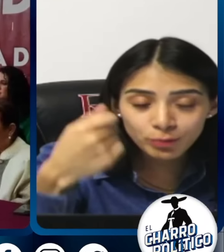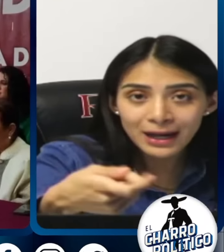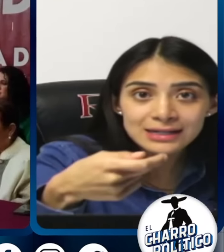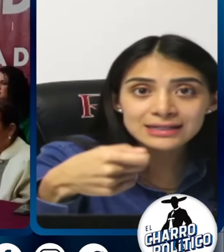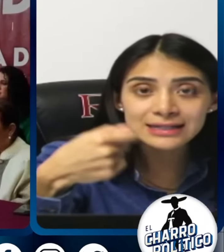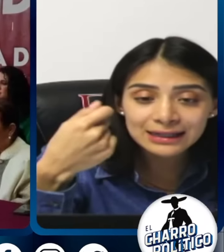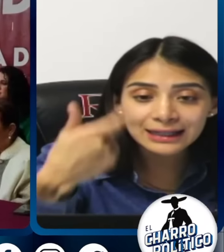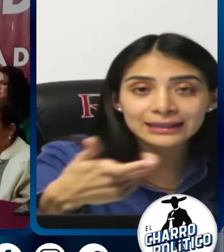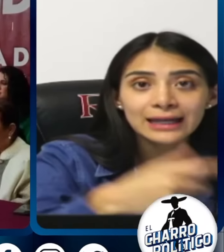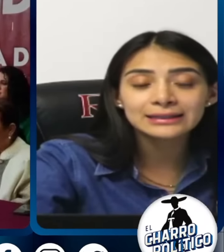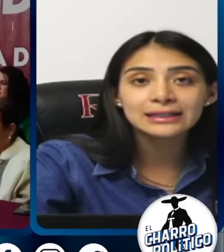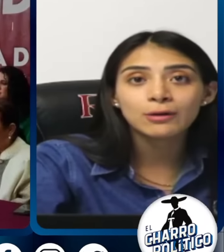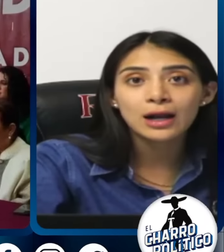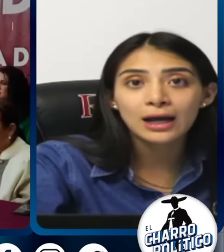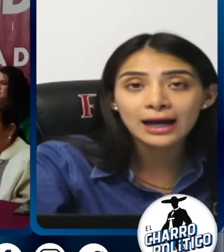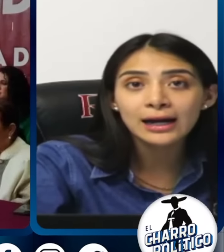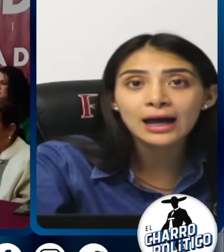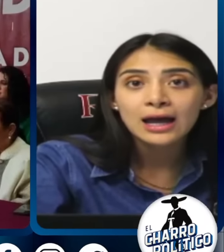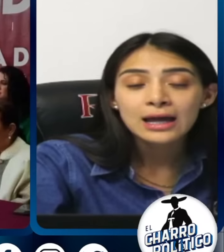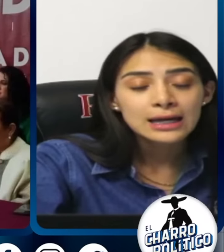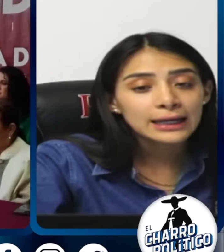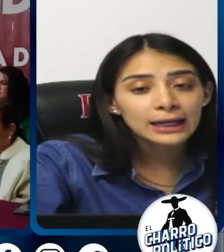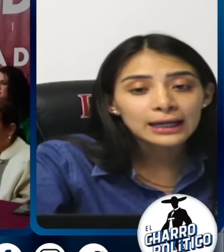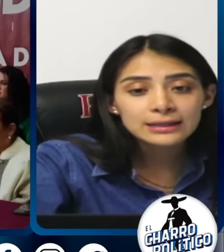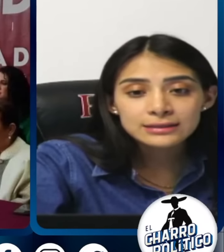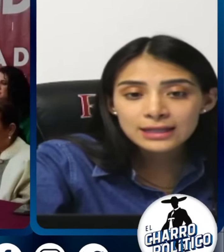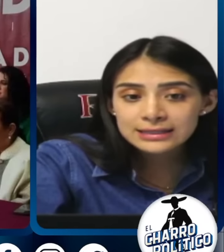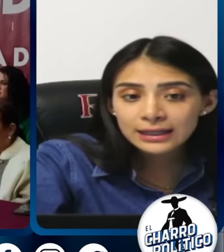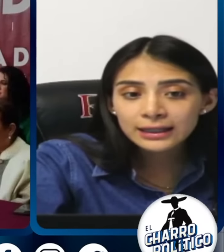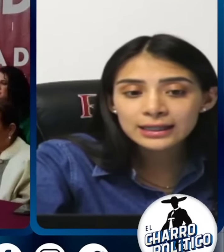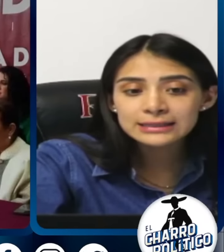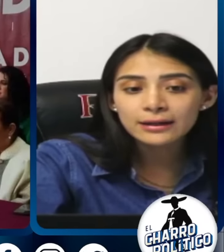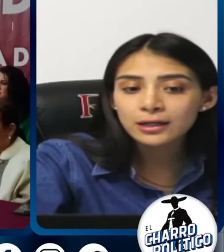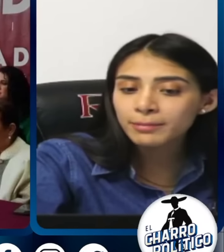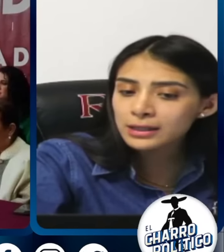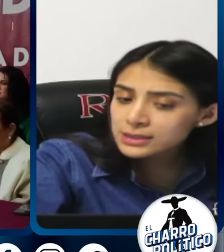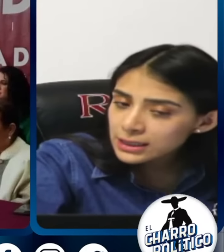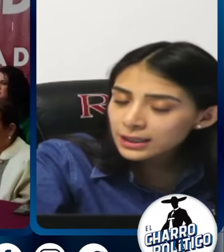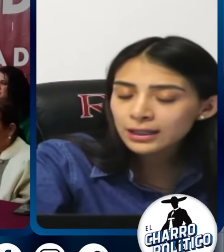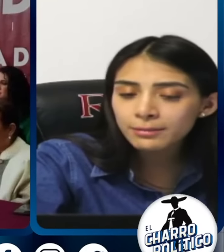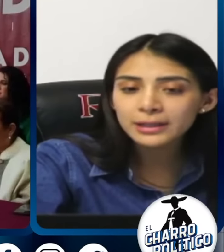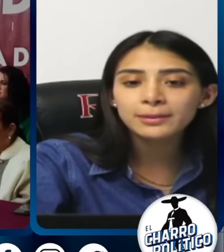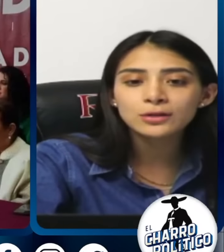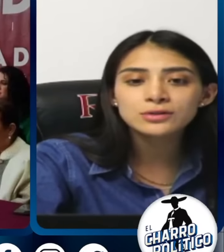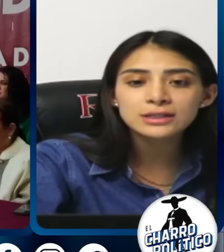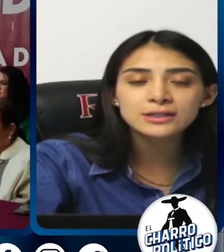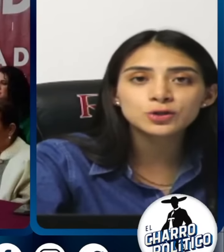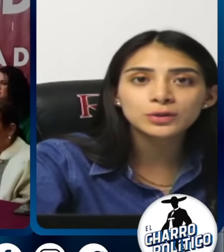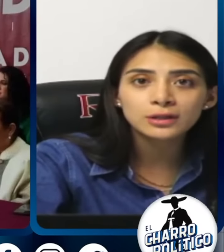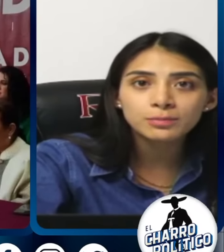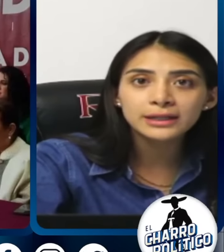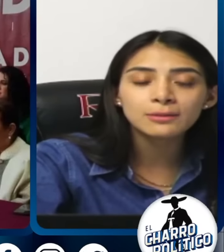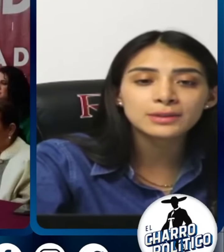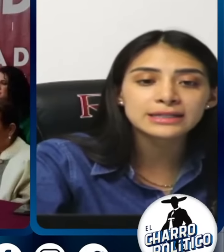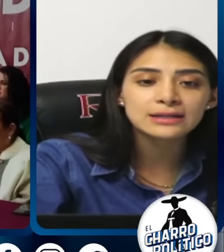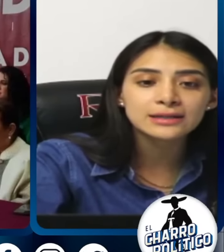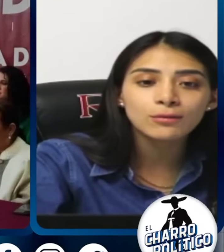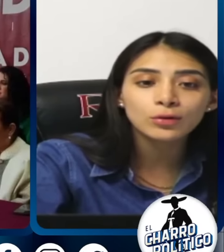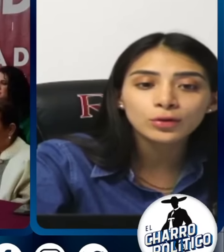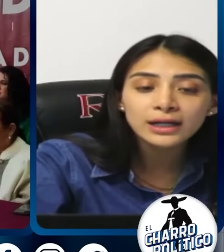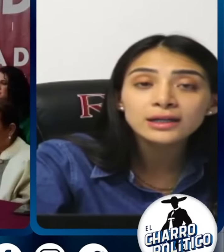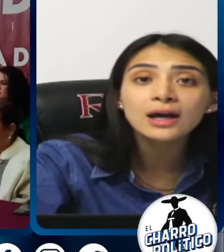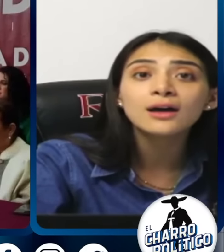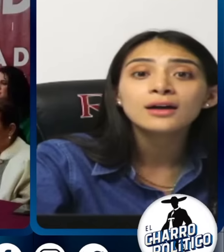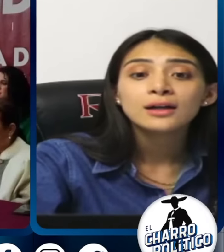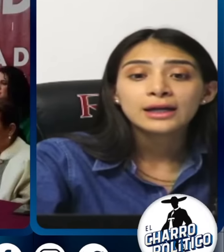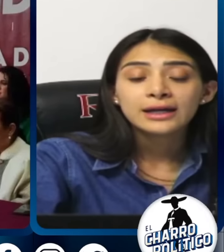a sumarse y ser la candidata de Guadalajara, que decían que ella estaba en el PAN, sí, en el PRI, perdón, sí, sí estuvo en el PRI, el presidente habló